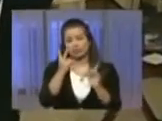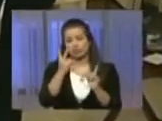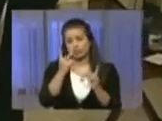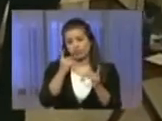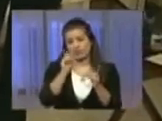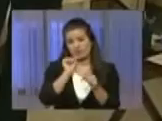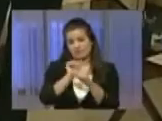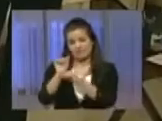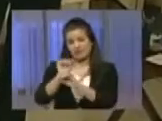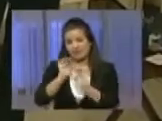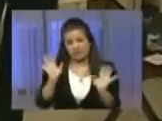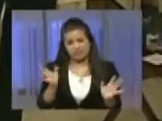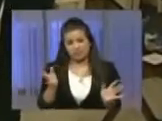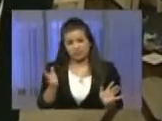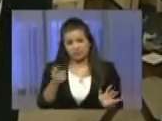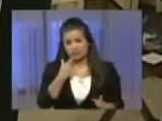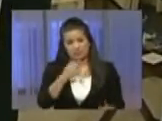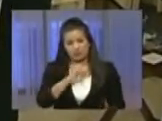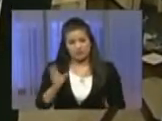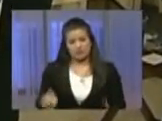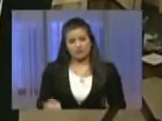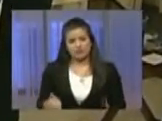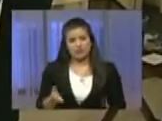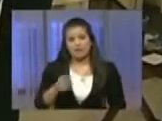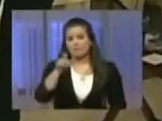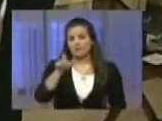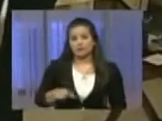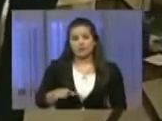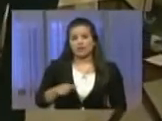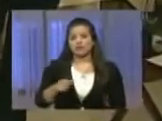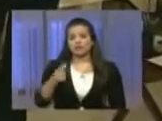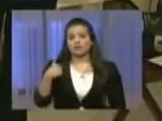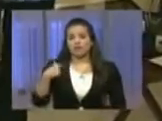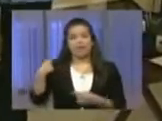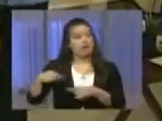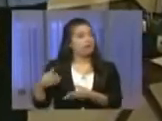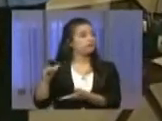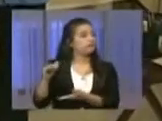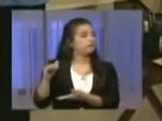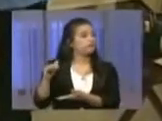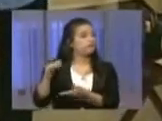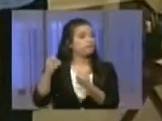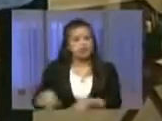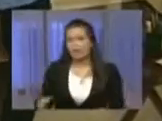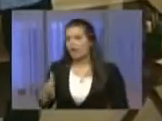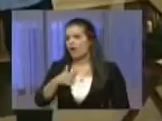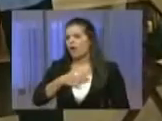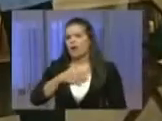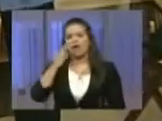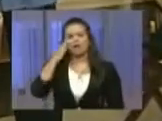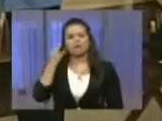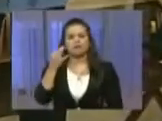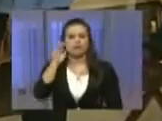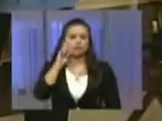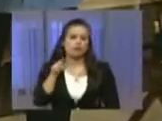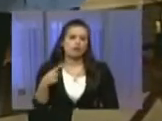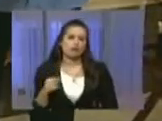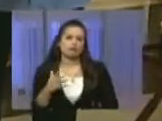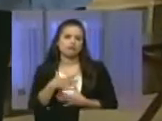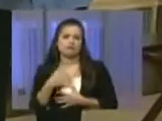sentencias el que nadie sabe lo que tiene hasta que lo pierde es así Lamentablemente el ser humano es